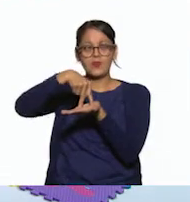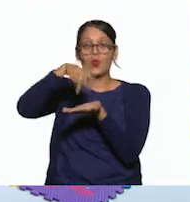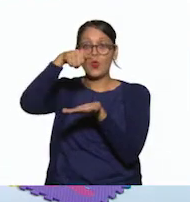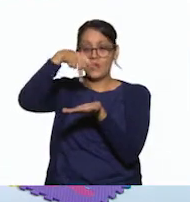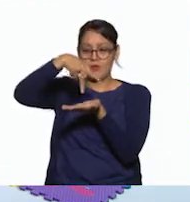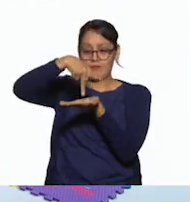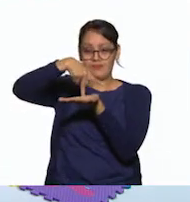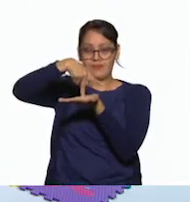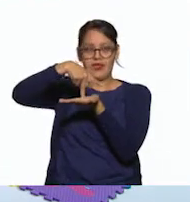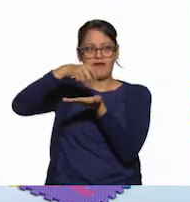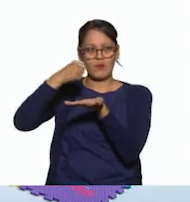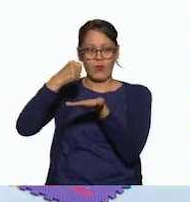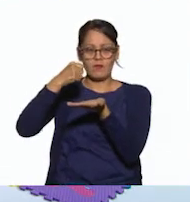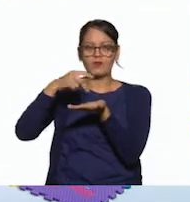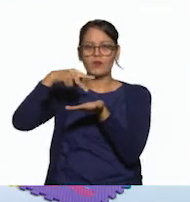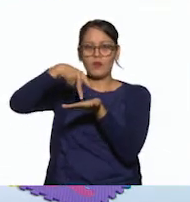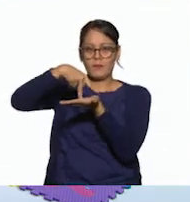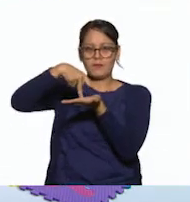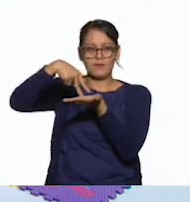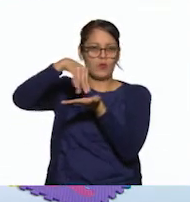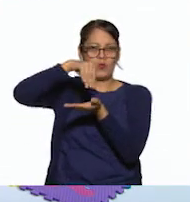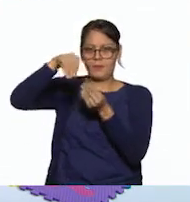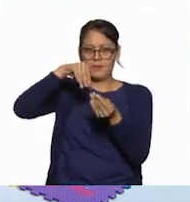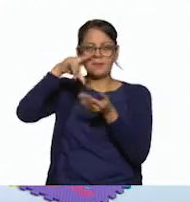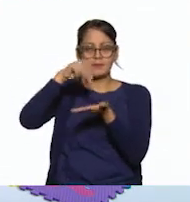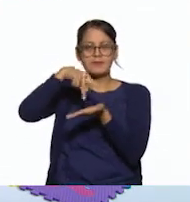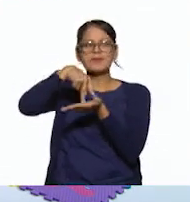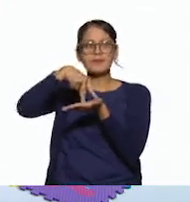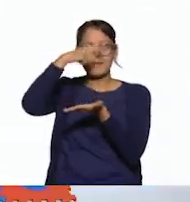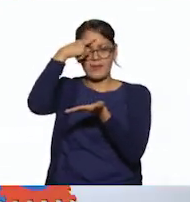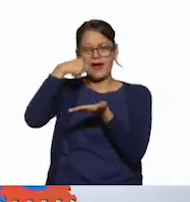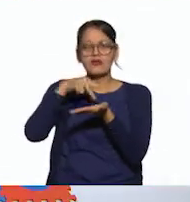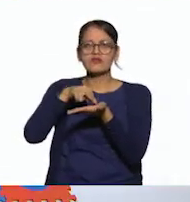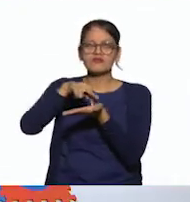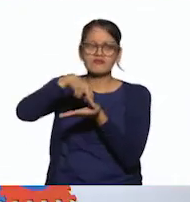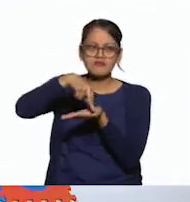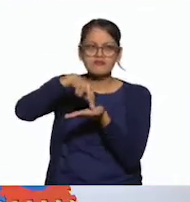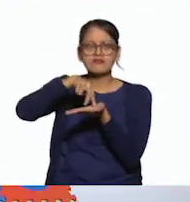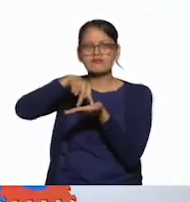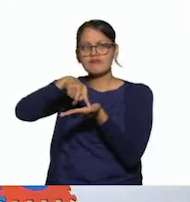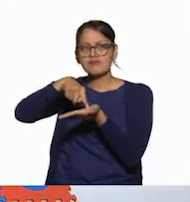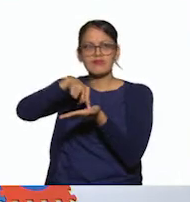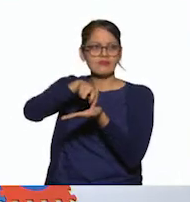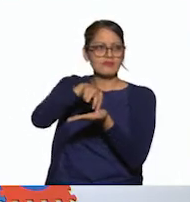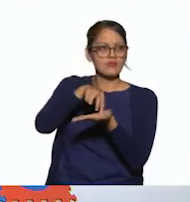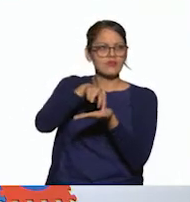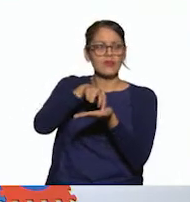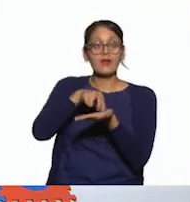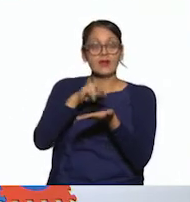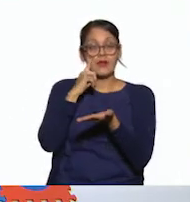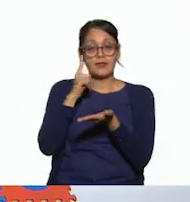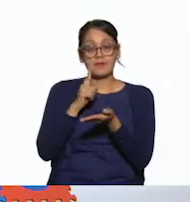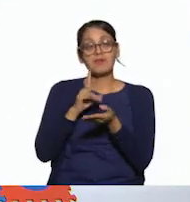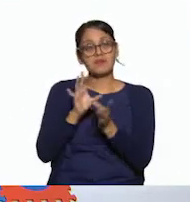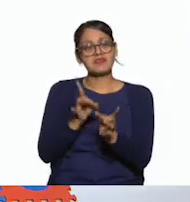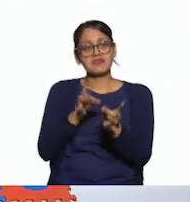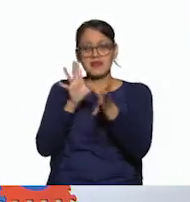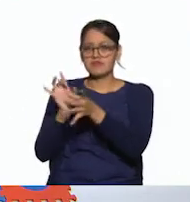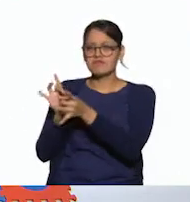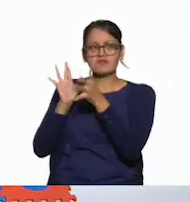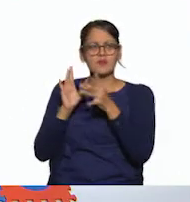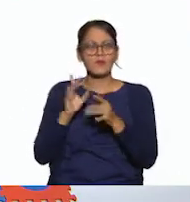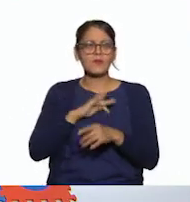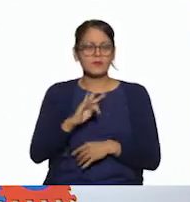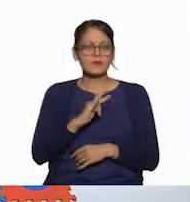fijo. Fijo, regente, que esté aquí para que yo me pueda desplazar, ya sea hacia algunas direcciones que vamos a